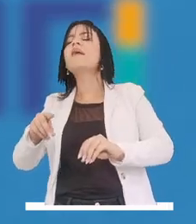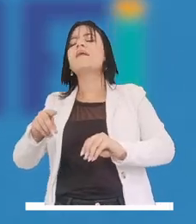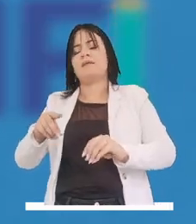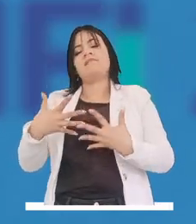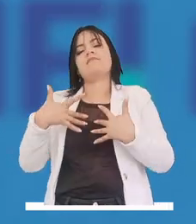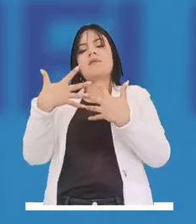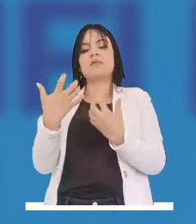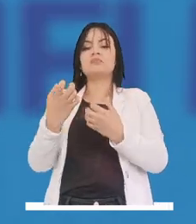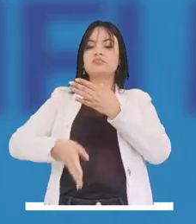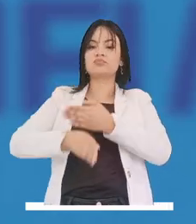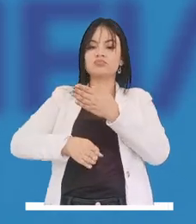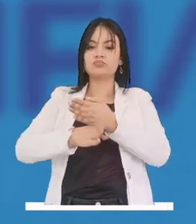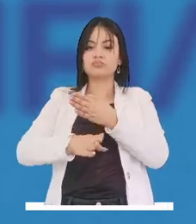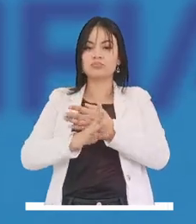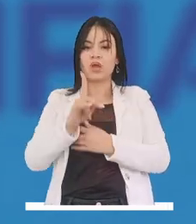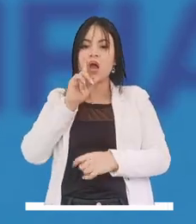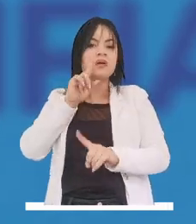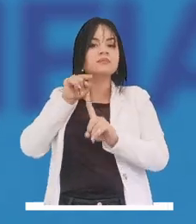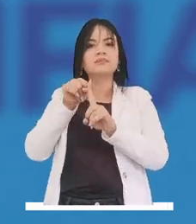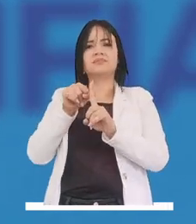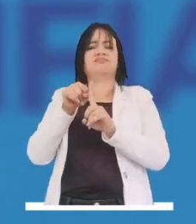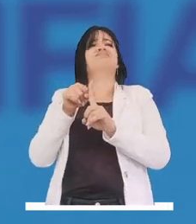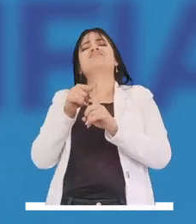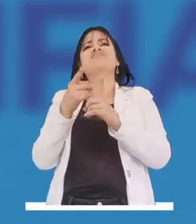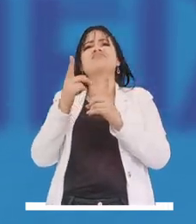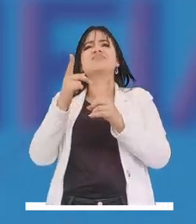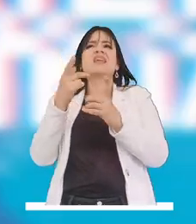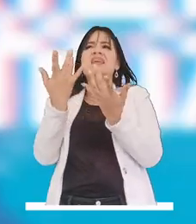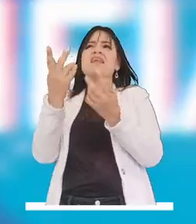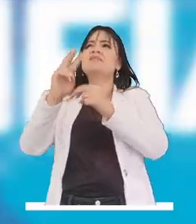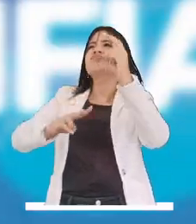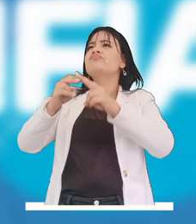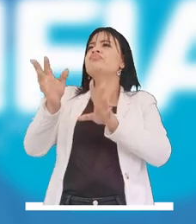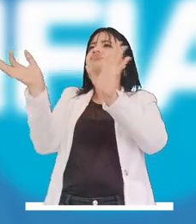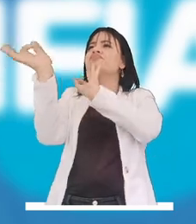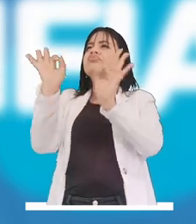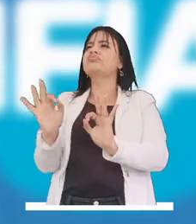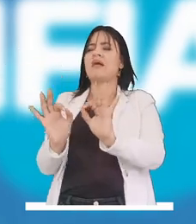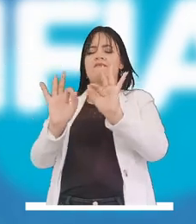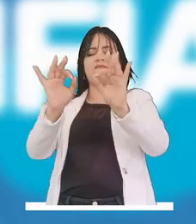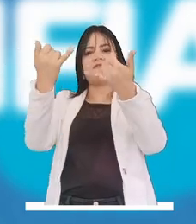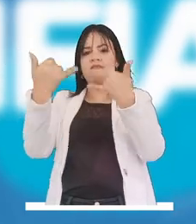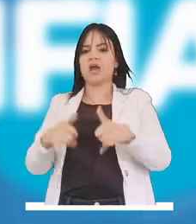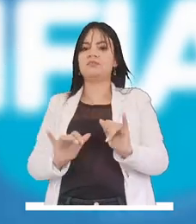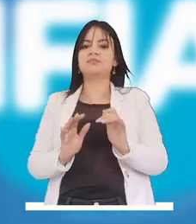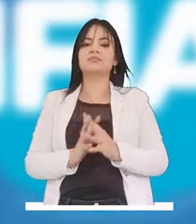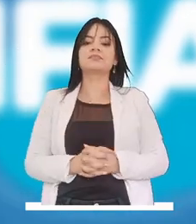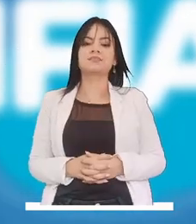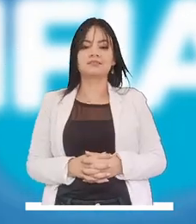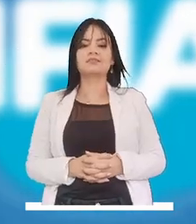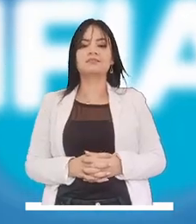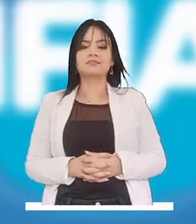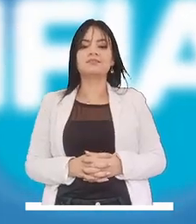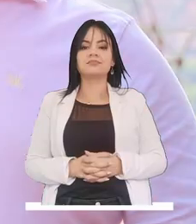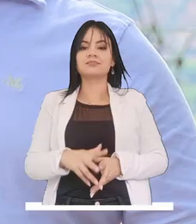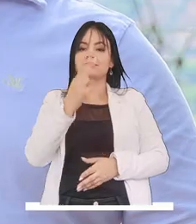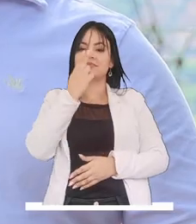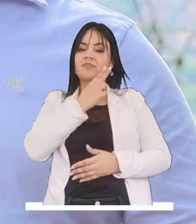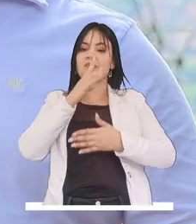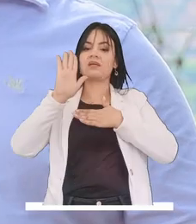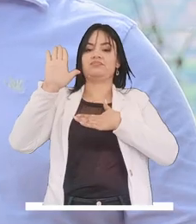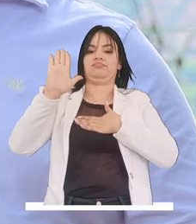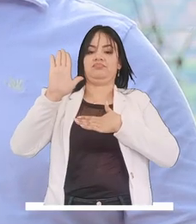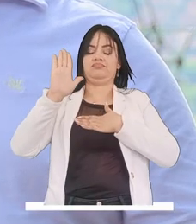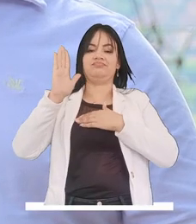queremos que la continuidad se siga ahora y que podamos tener a un buen fin el término de la terminación del Centro Intergeneracional. Ya es